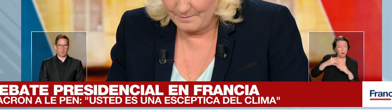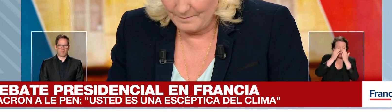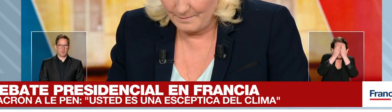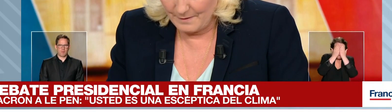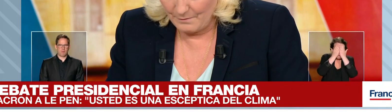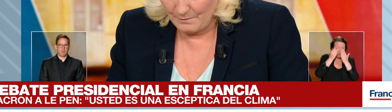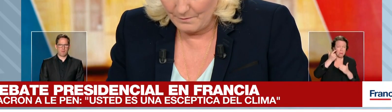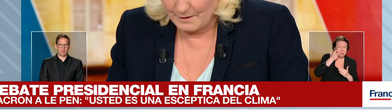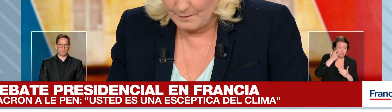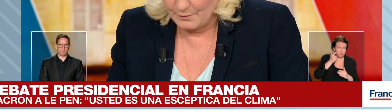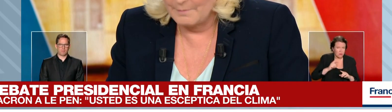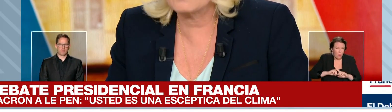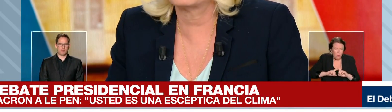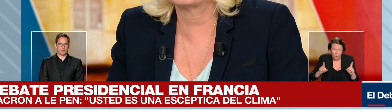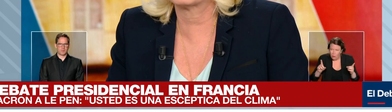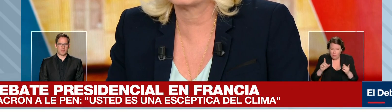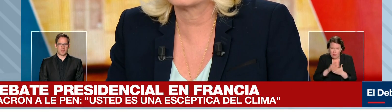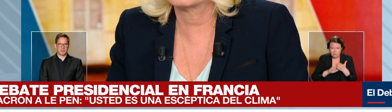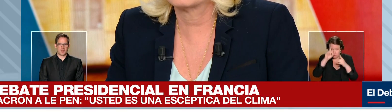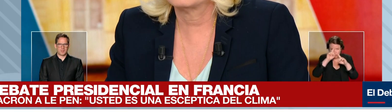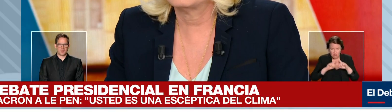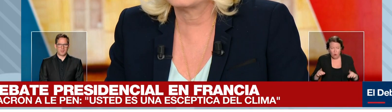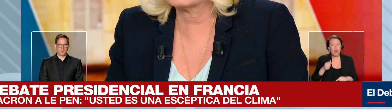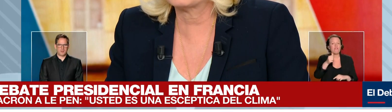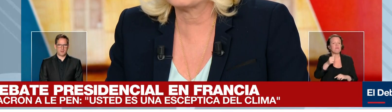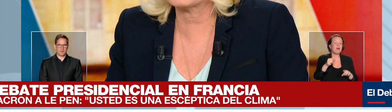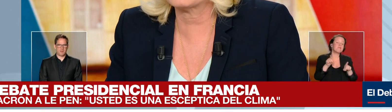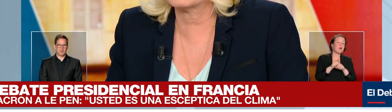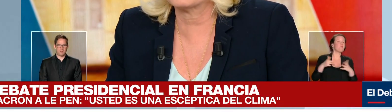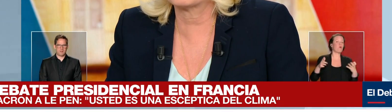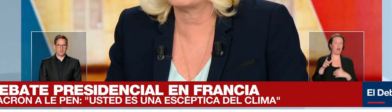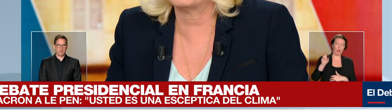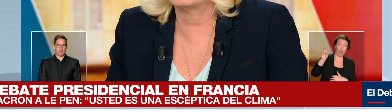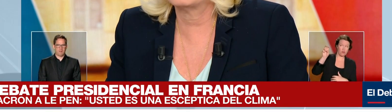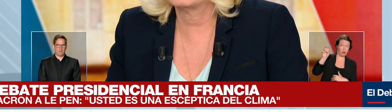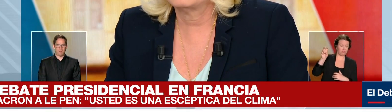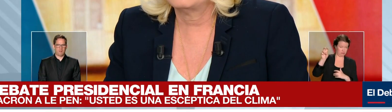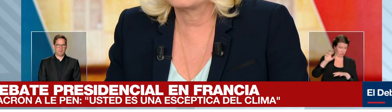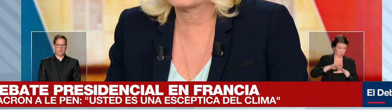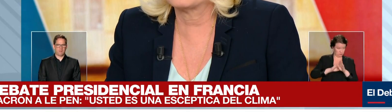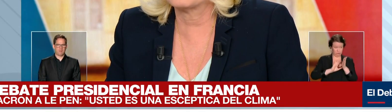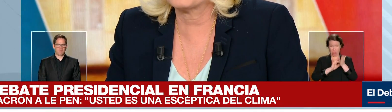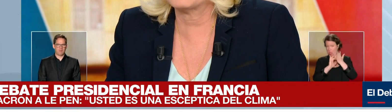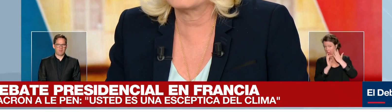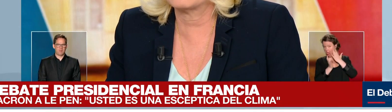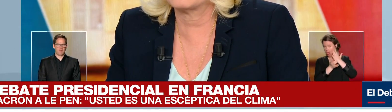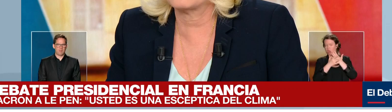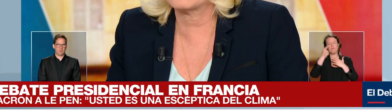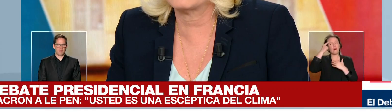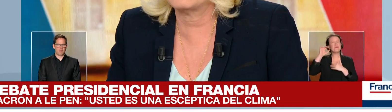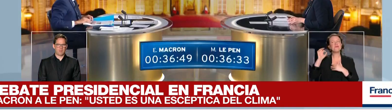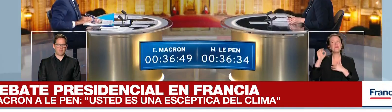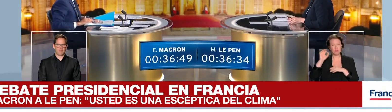clima. Nunca. Pero quizás usted es un poco hipócrita respecto al clima. Por eso es que las personas no